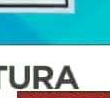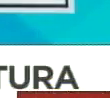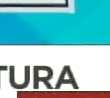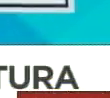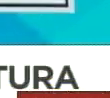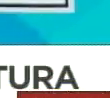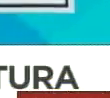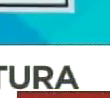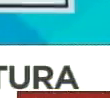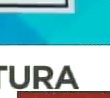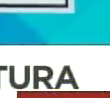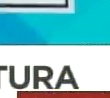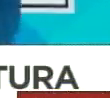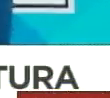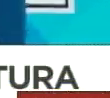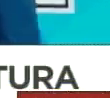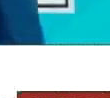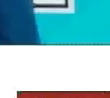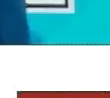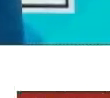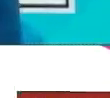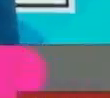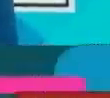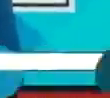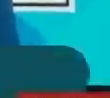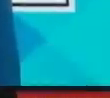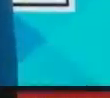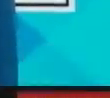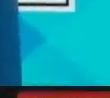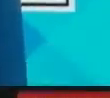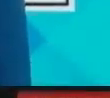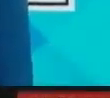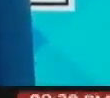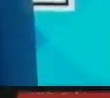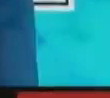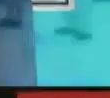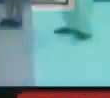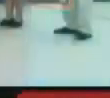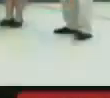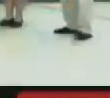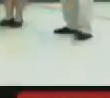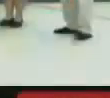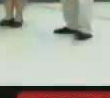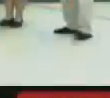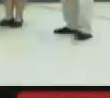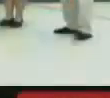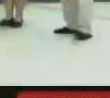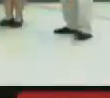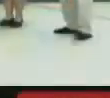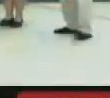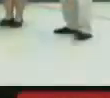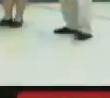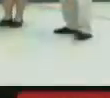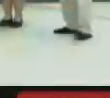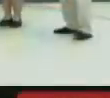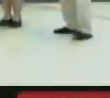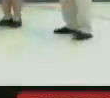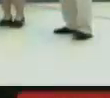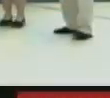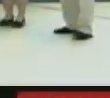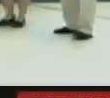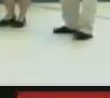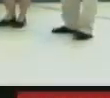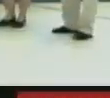Voces Risueñas de Carayaca. Ahí vamos con ella. Gracias. Gracias. Dime Carayaca, ¿quién